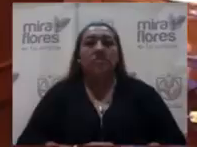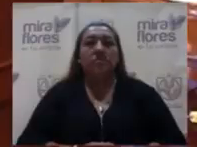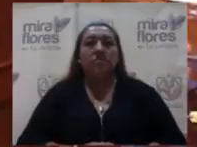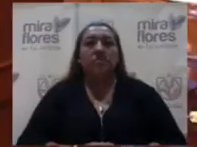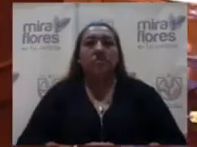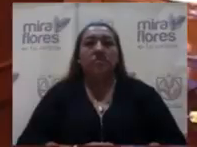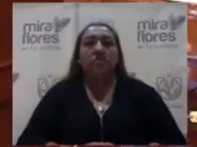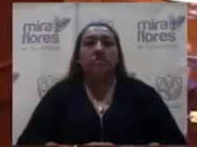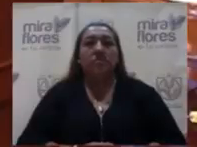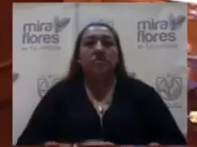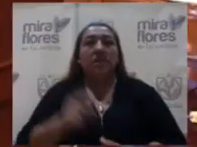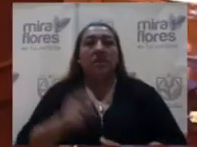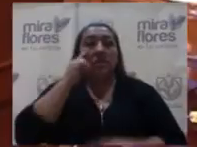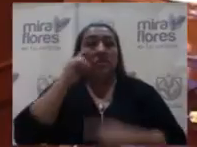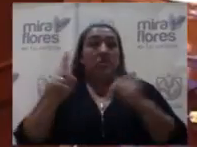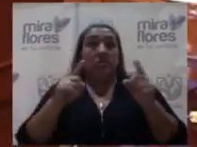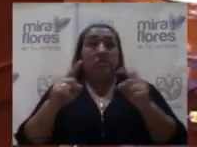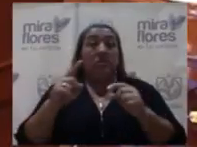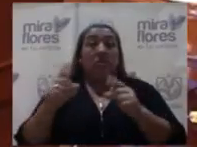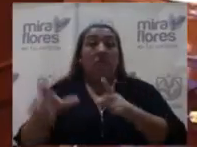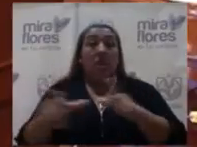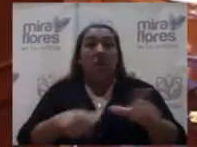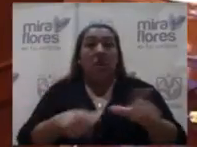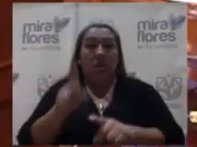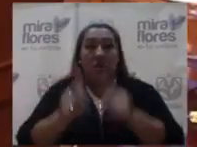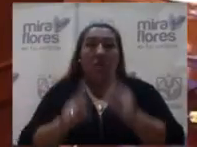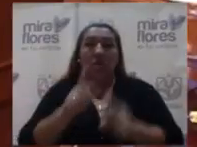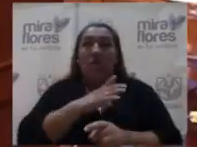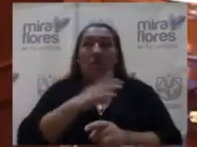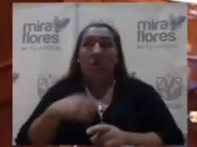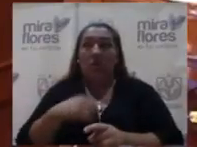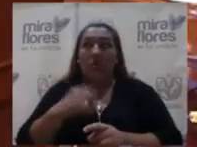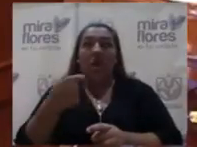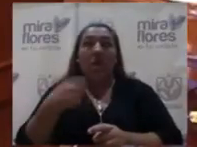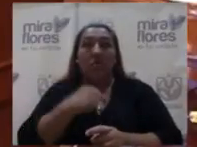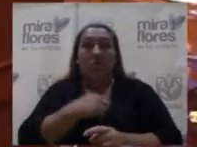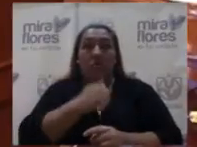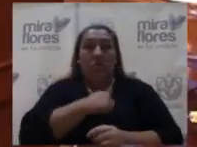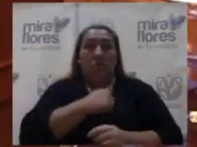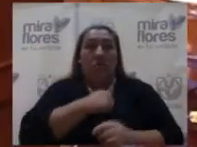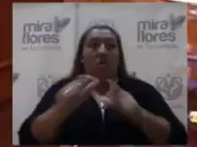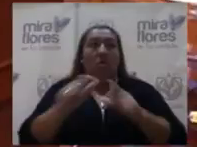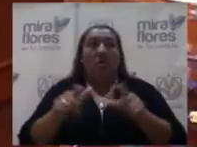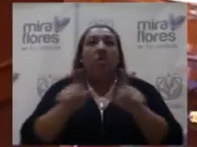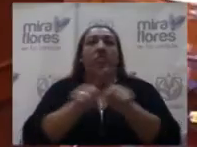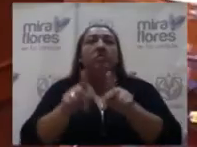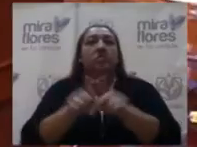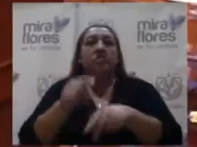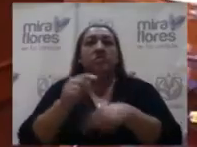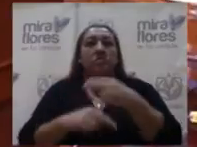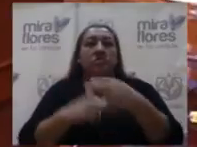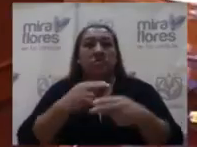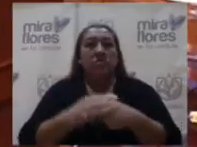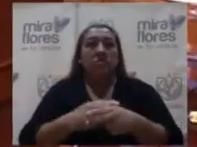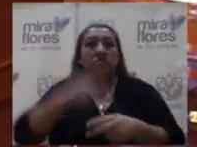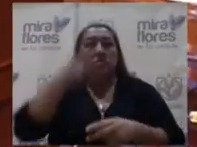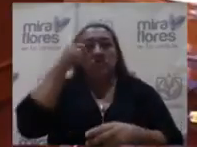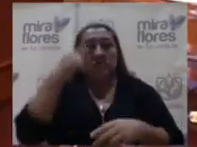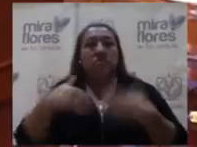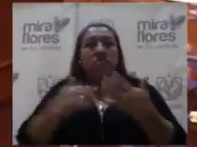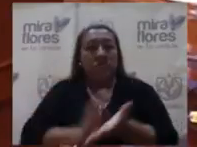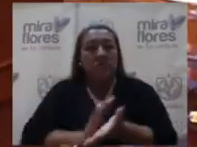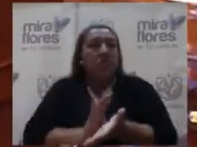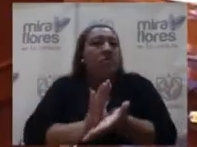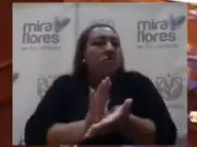estas visitas de inspección de seguridad vice a los locales estatales, a nuestros propios locales institucionales también, para evitar